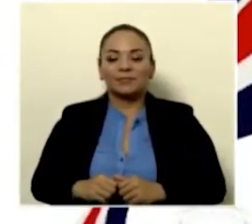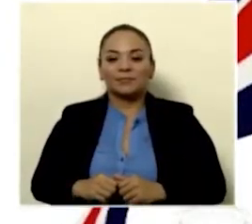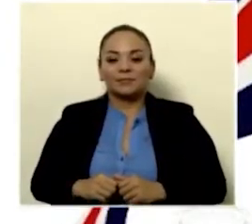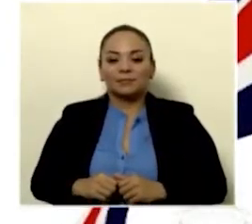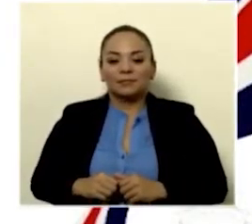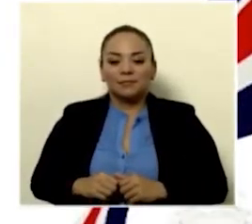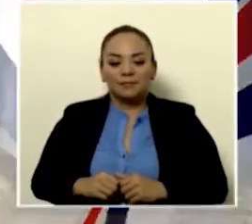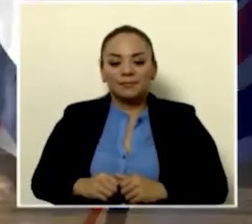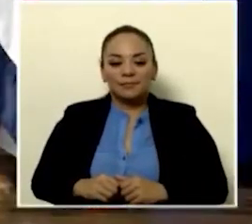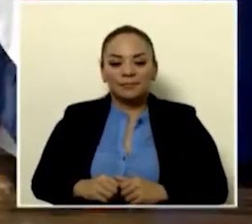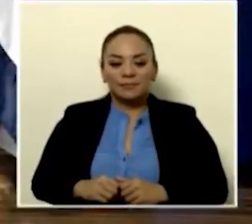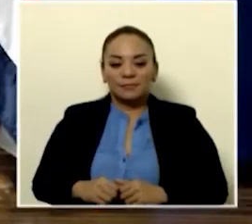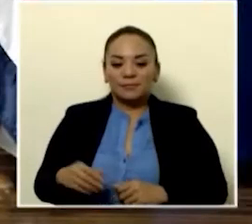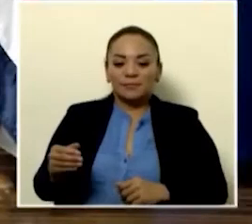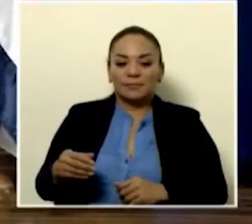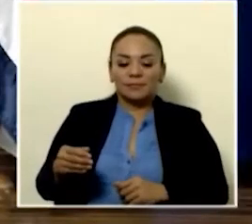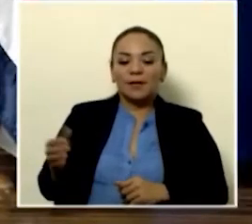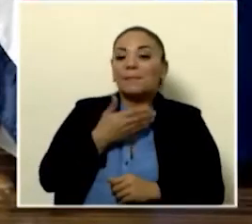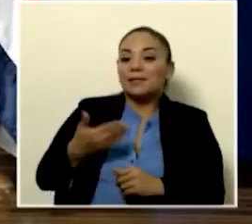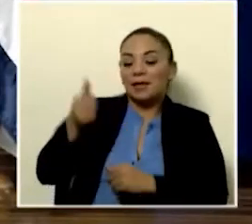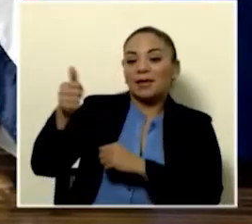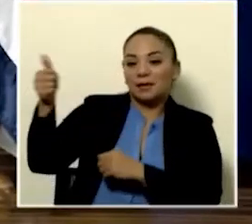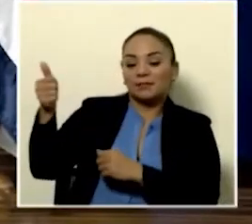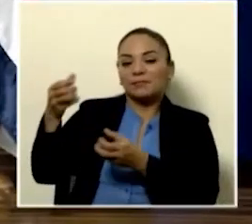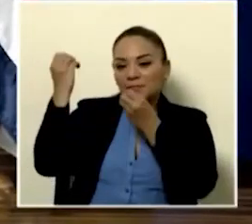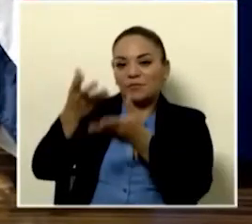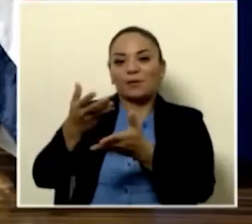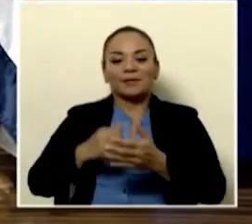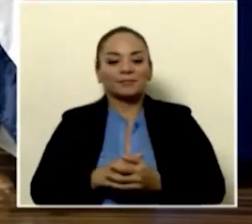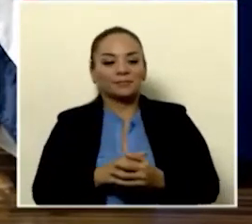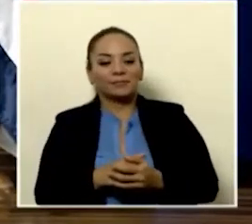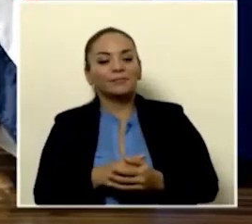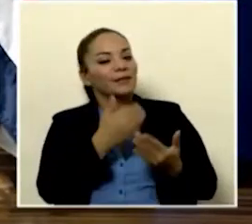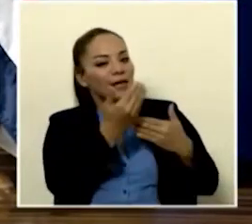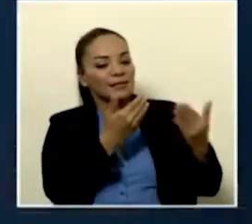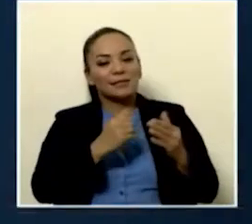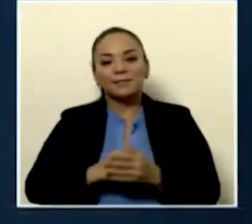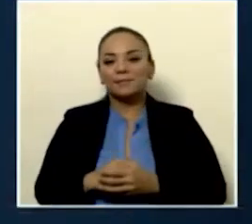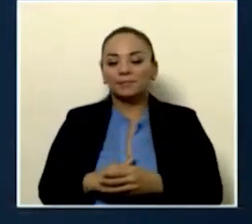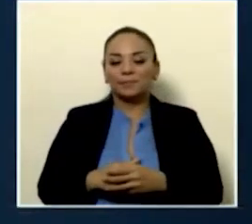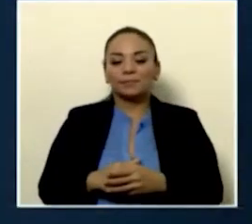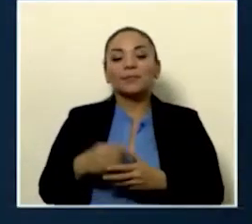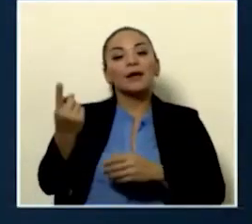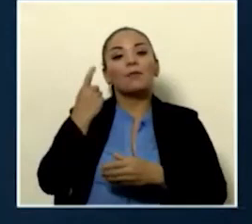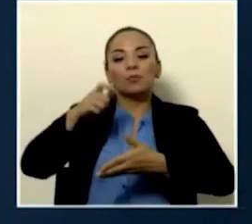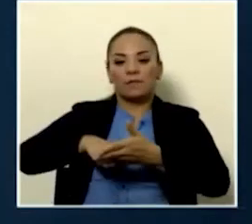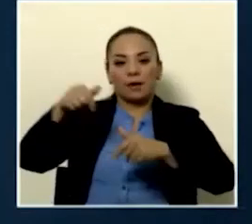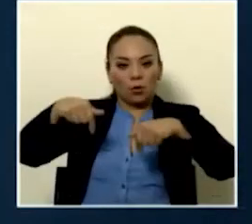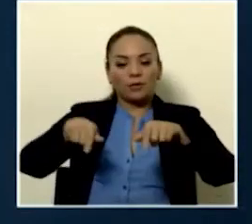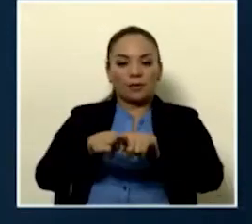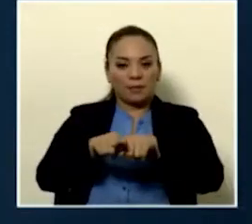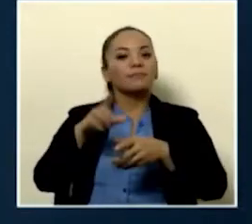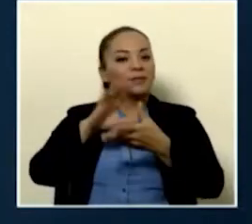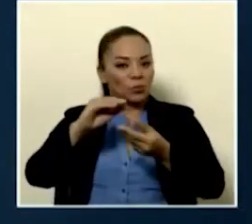El presidente y los jerarcas nos darán el anuncio. El presidente y los jerarcas nos darán el anuncio. Muchas gracias. Acabamos de firmar allá arriba otra